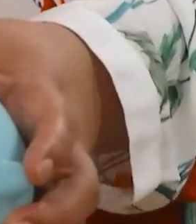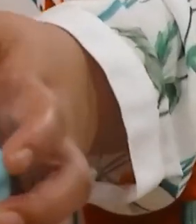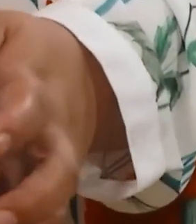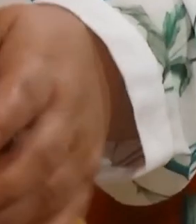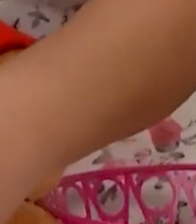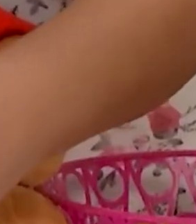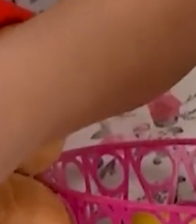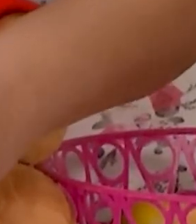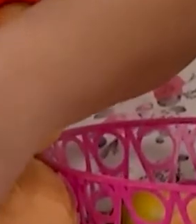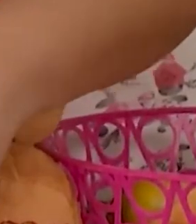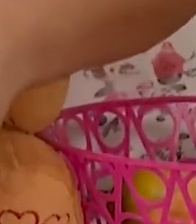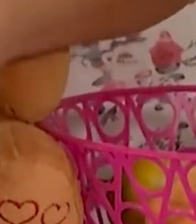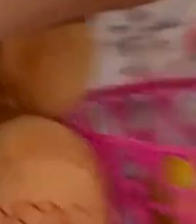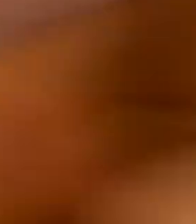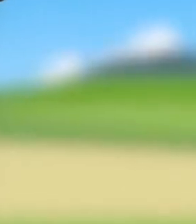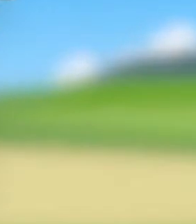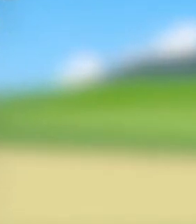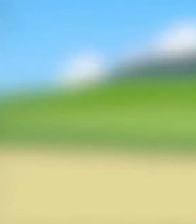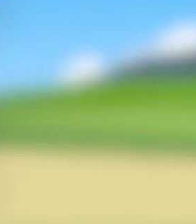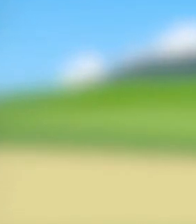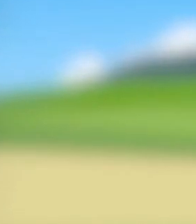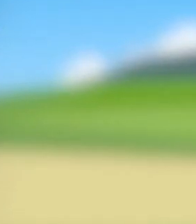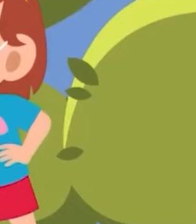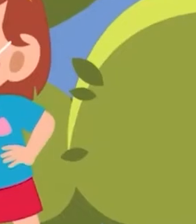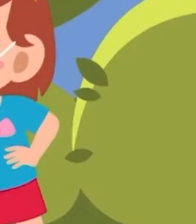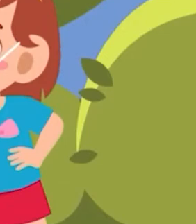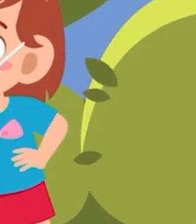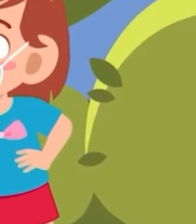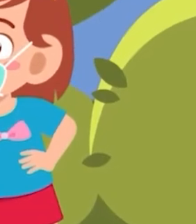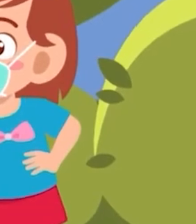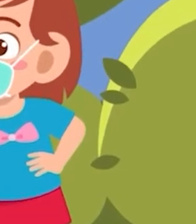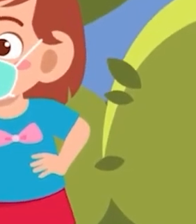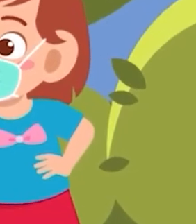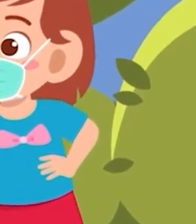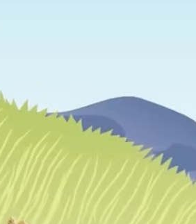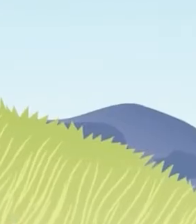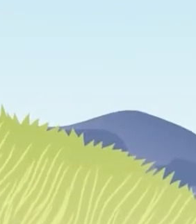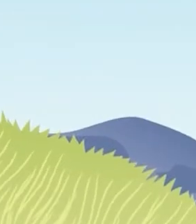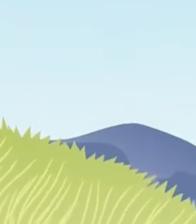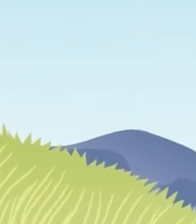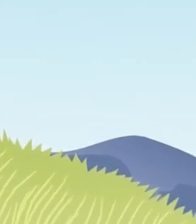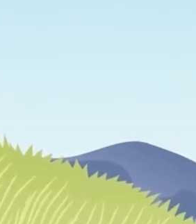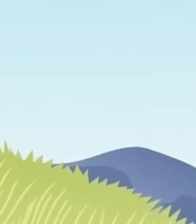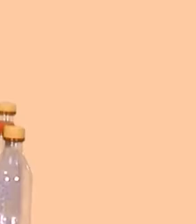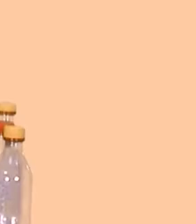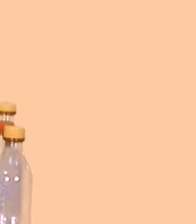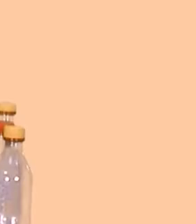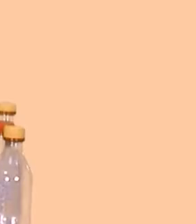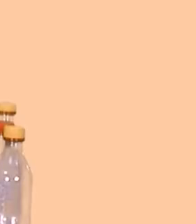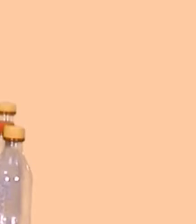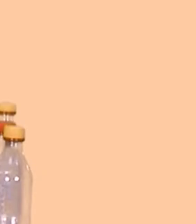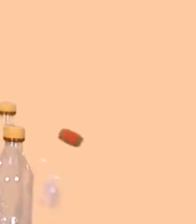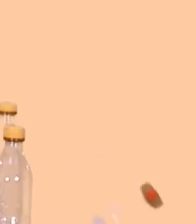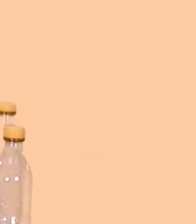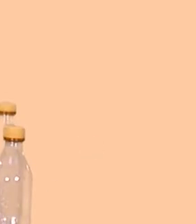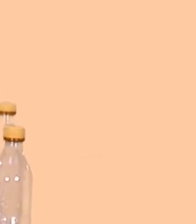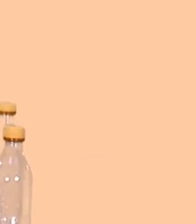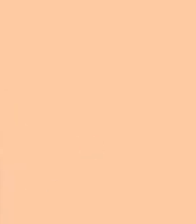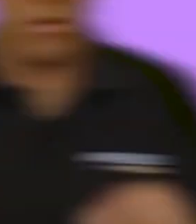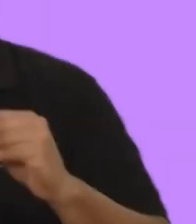a explorar. Con las canciones, cuentos y